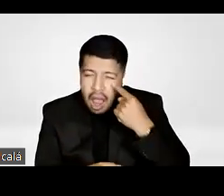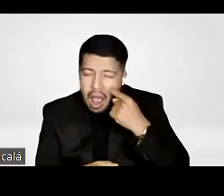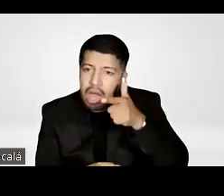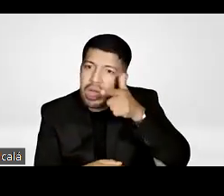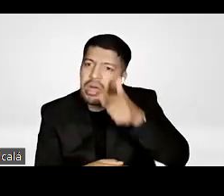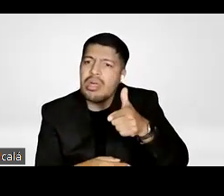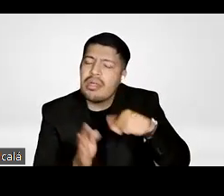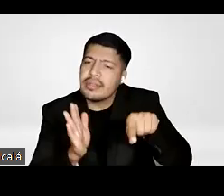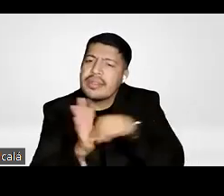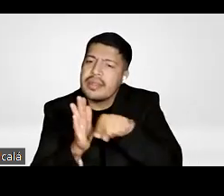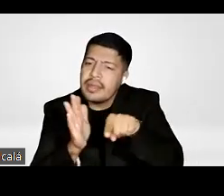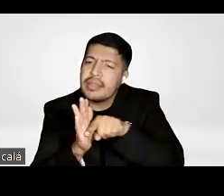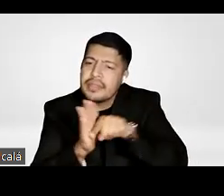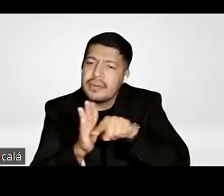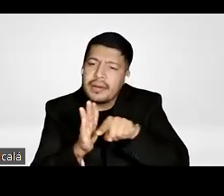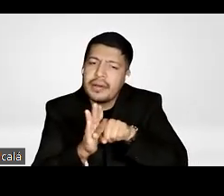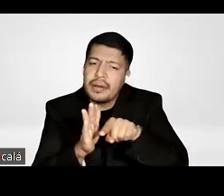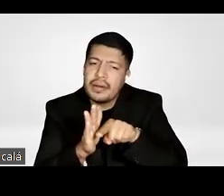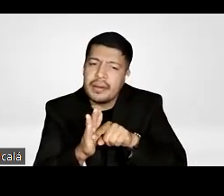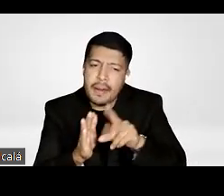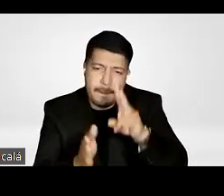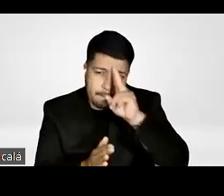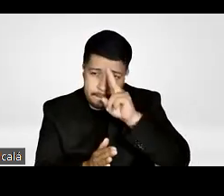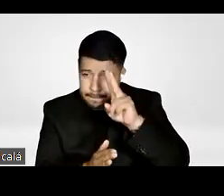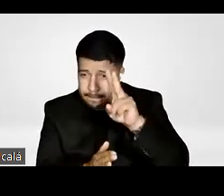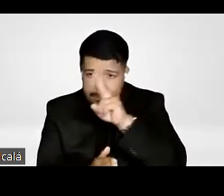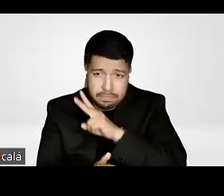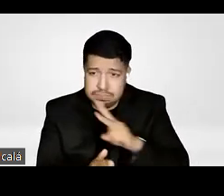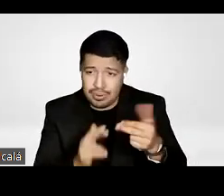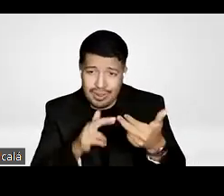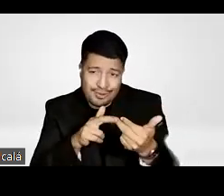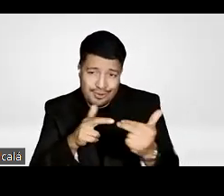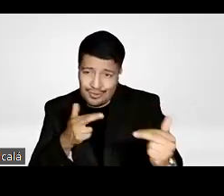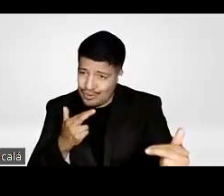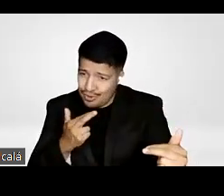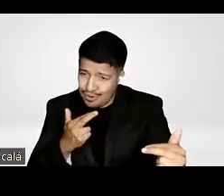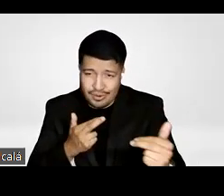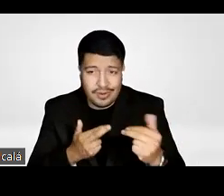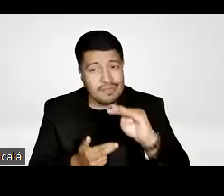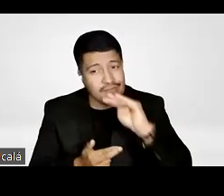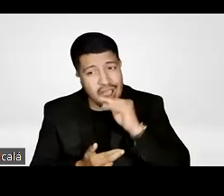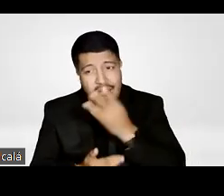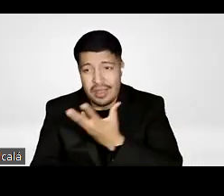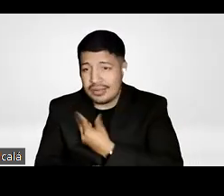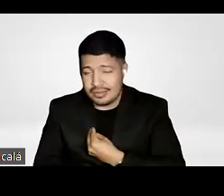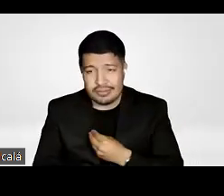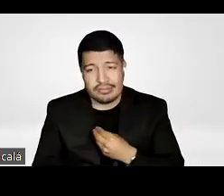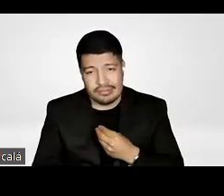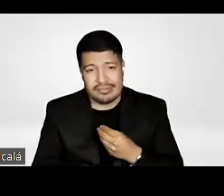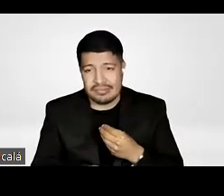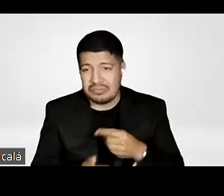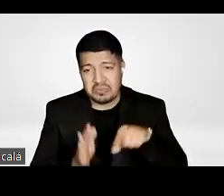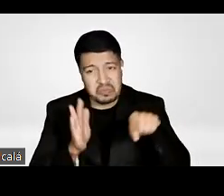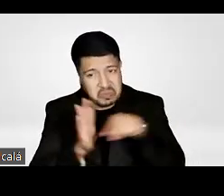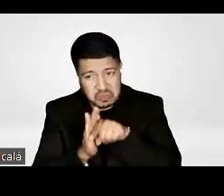a través de una peor interacción madre-hijo, a una deficiente interacción madre-hijo que impacta en el desarrollo del